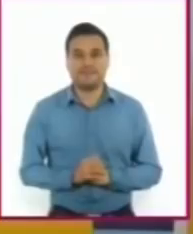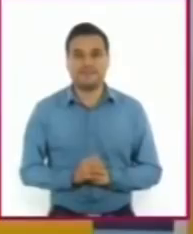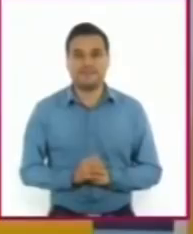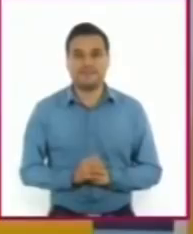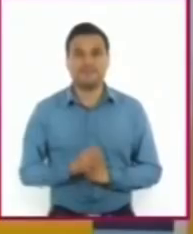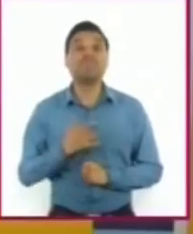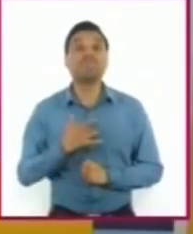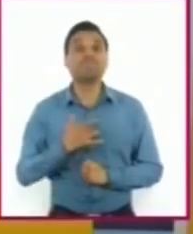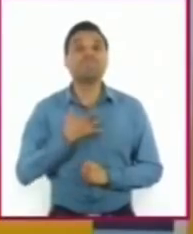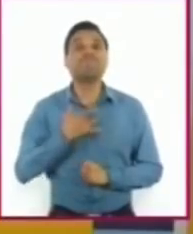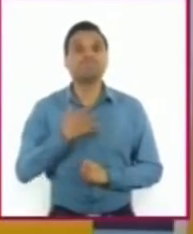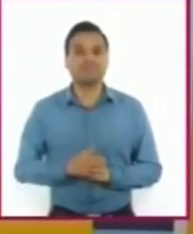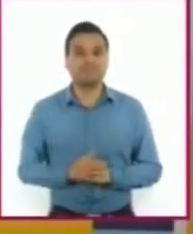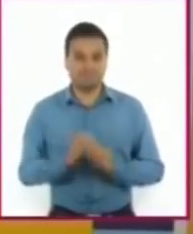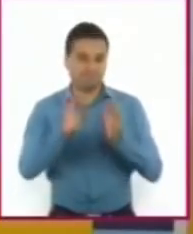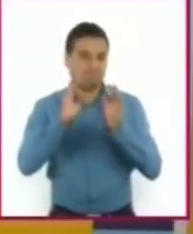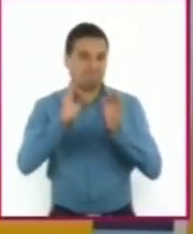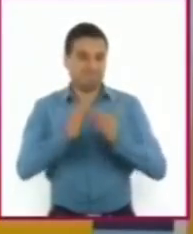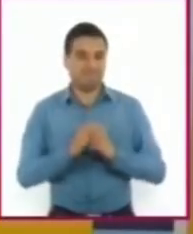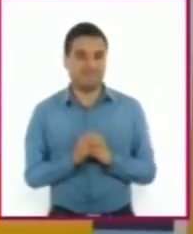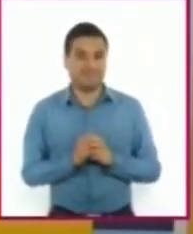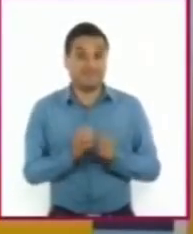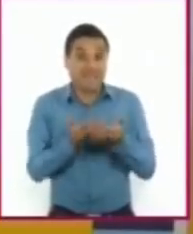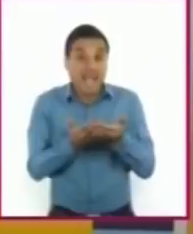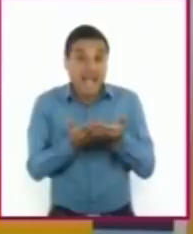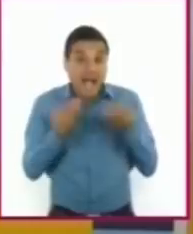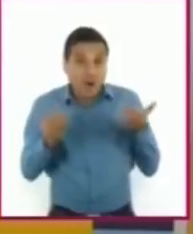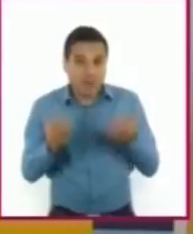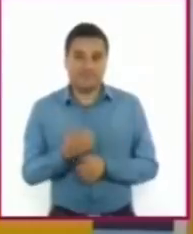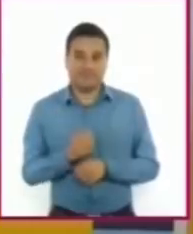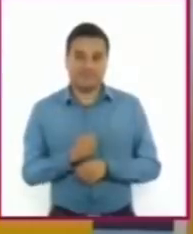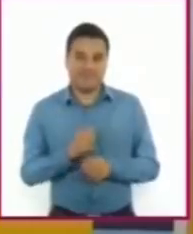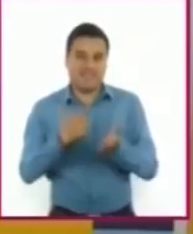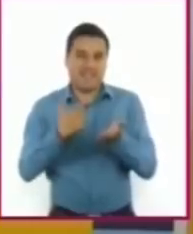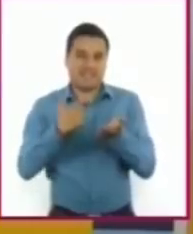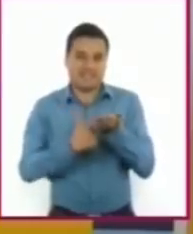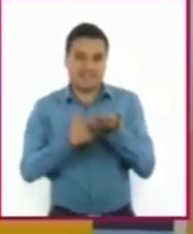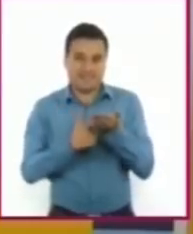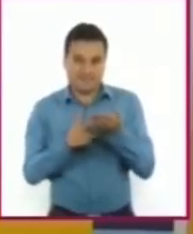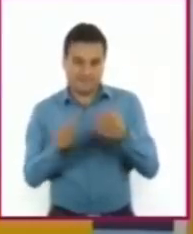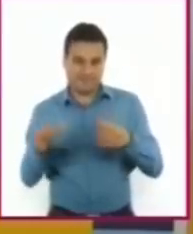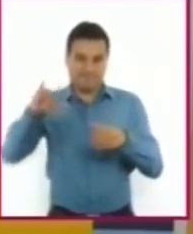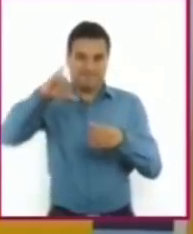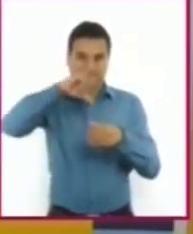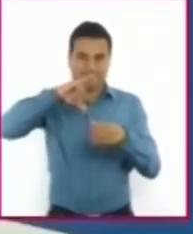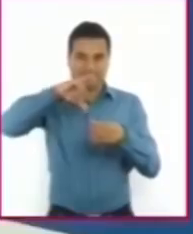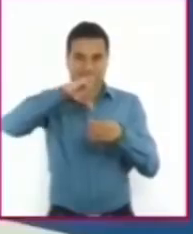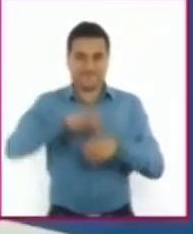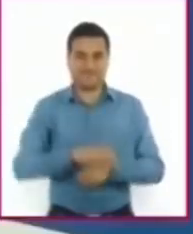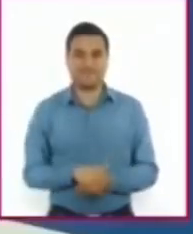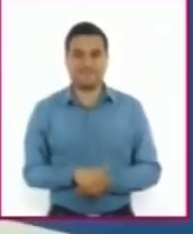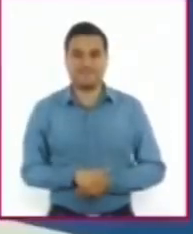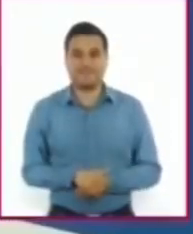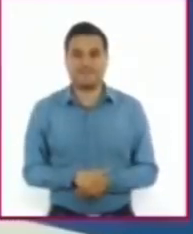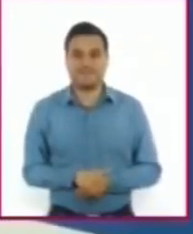¿Qué le parece así? Está bien. Ahora agrega aceite dentro del frasco.